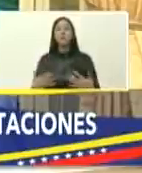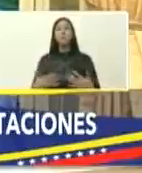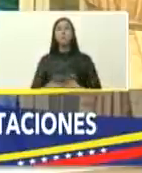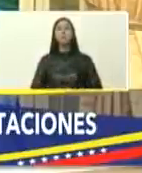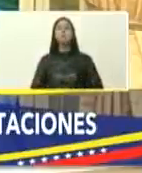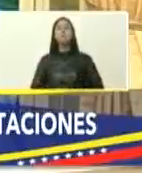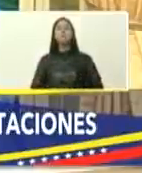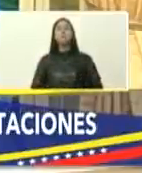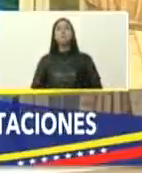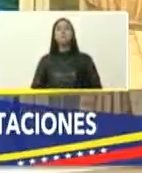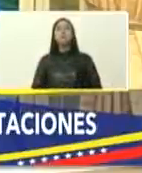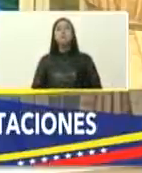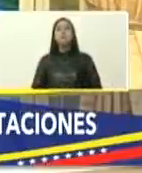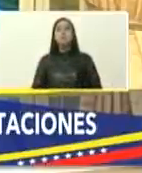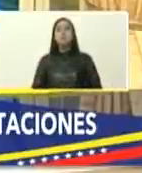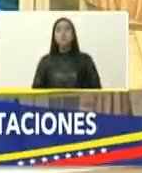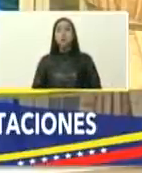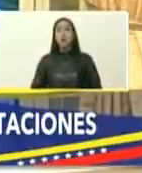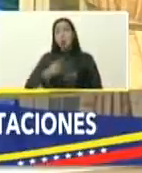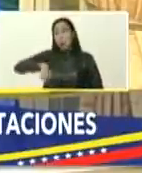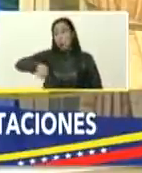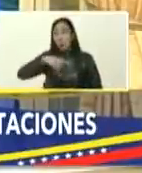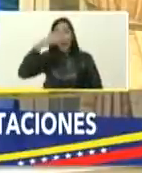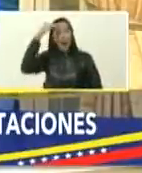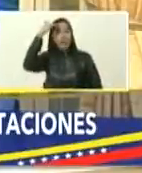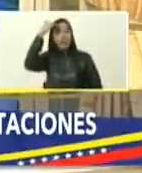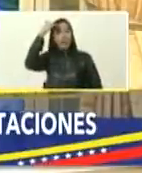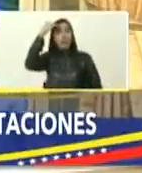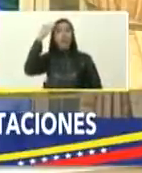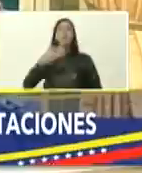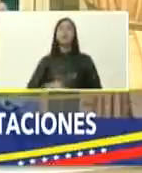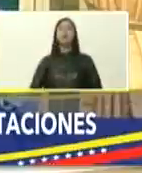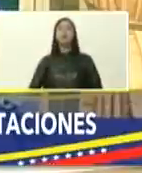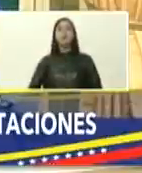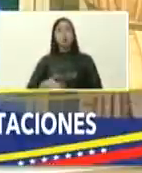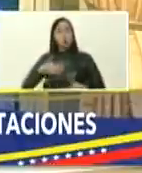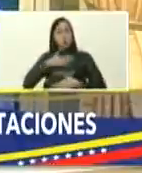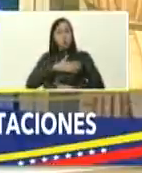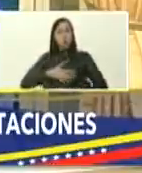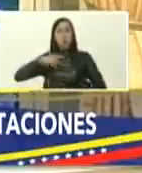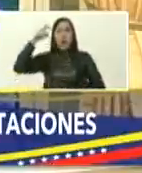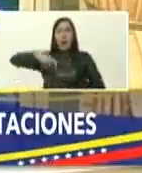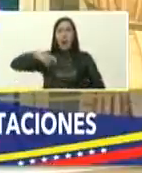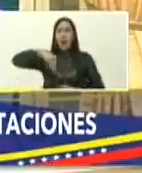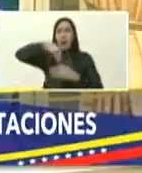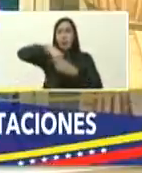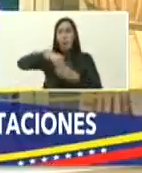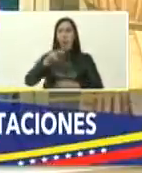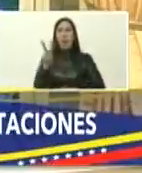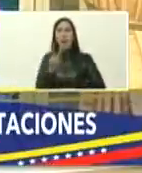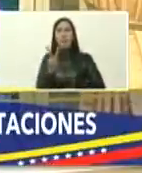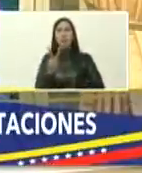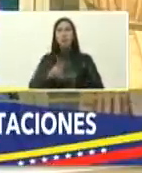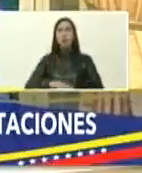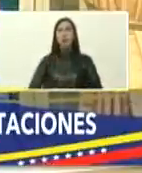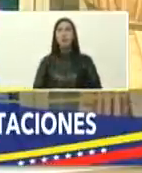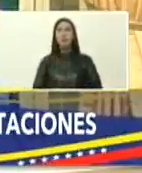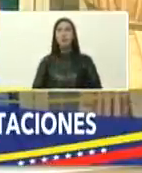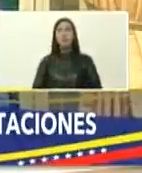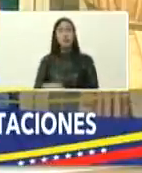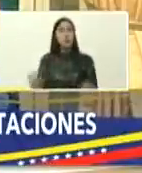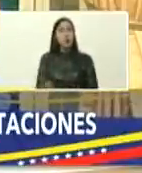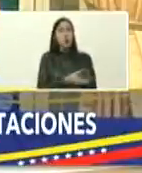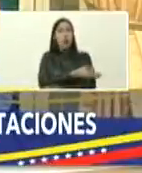da, como todos ya lo sabemos, para satisfacer la necesidad interna, y su